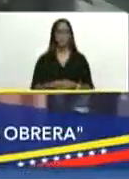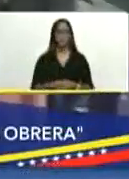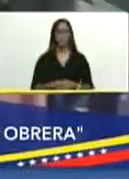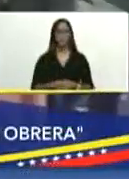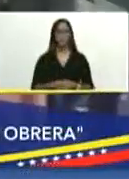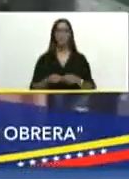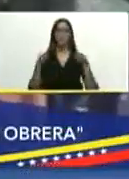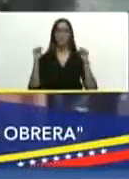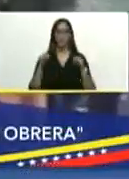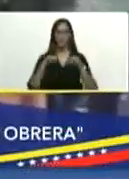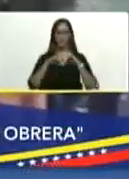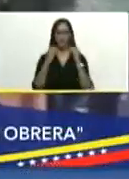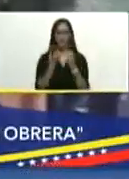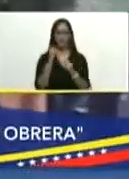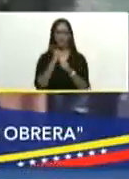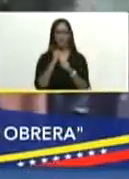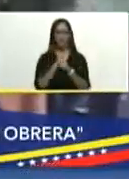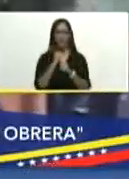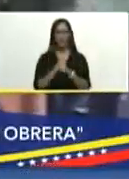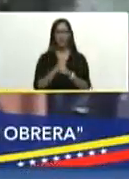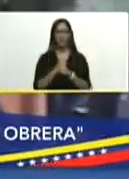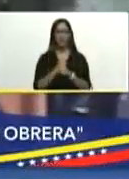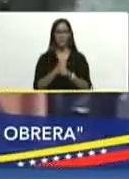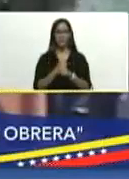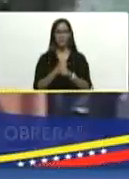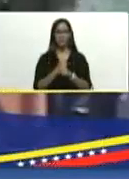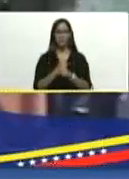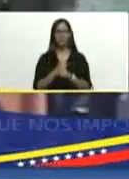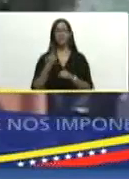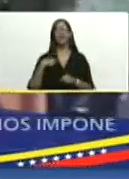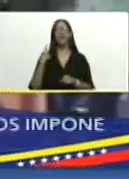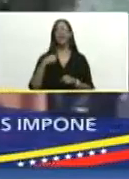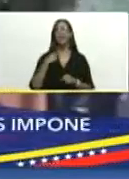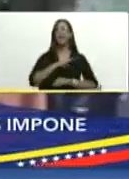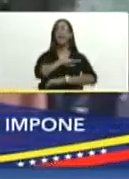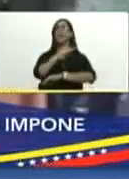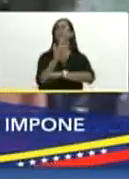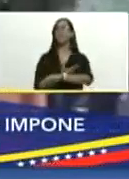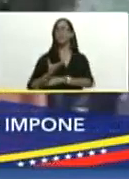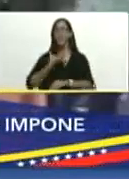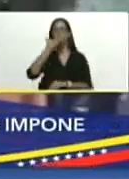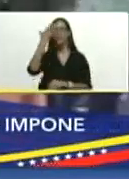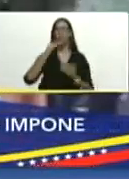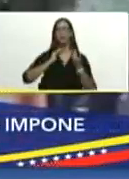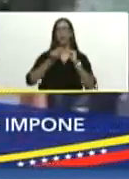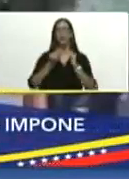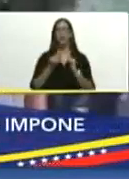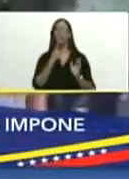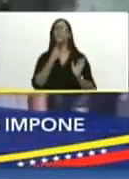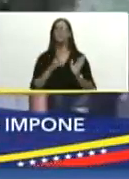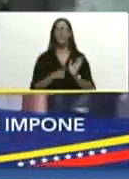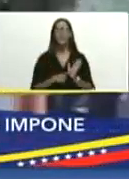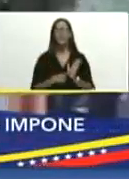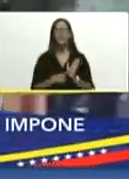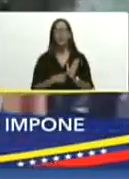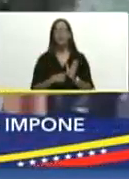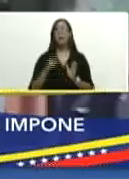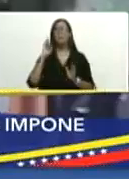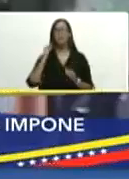con esta clase obrera tenemos la fuerza espiritual y moral suficiente para